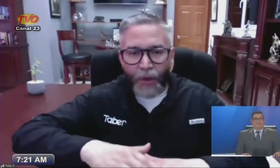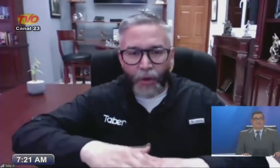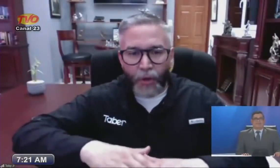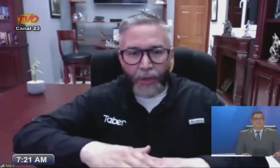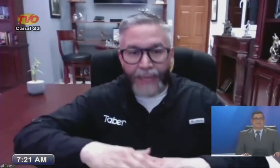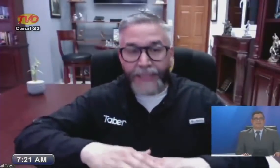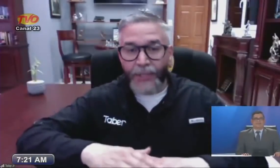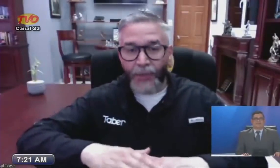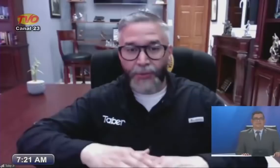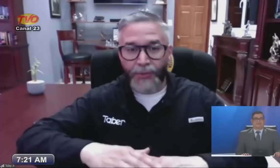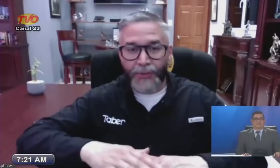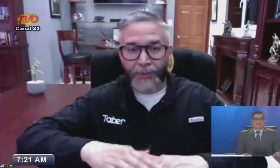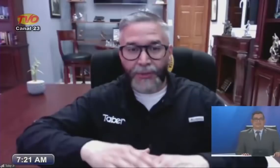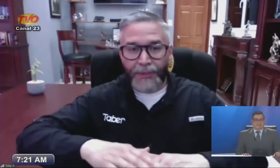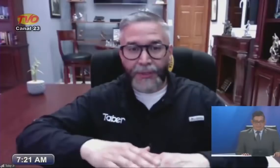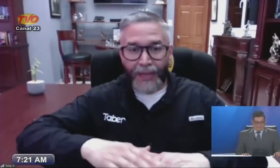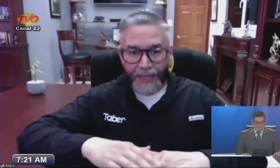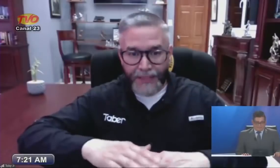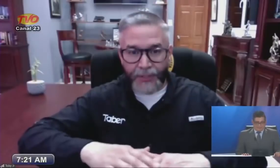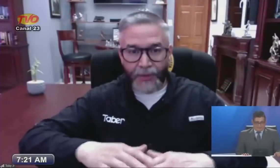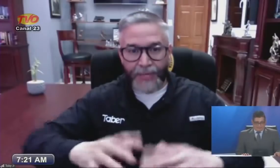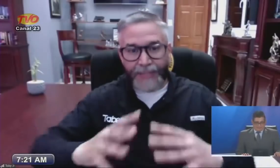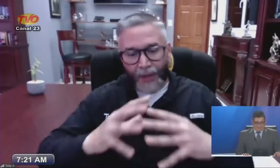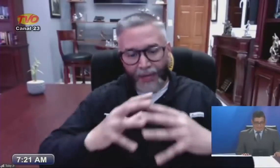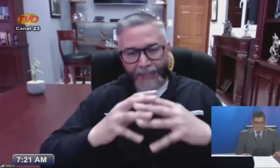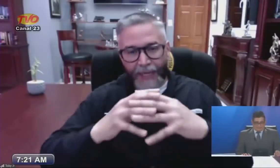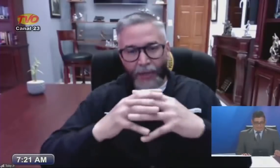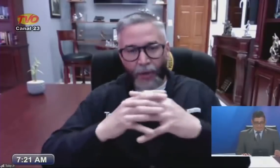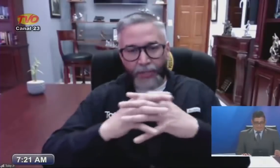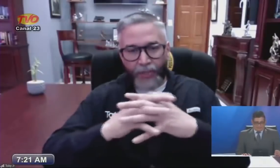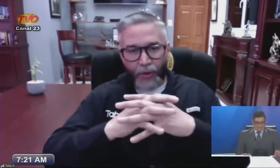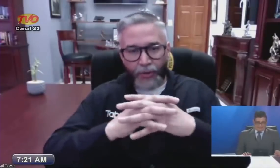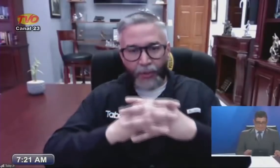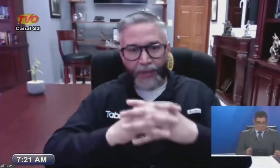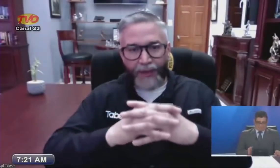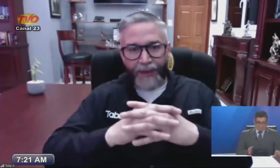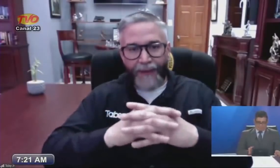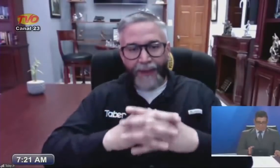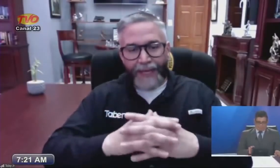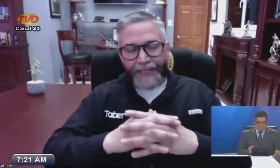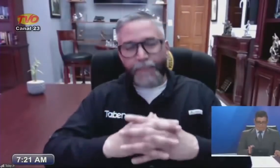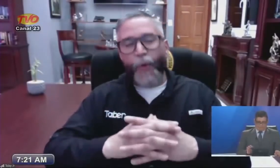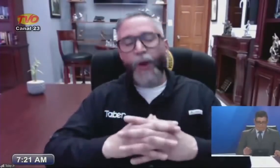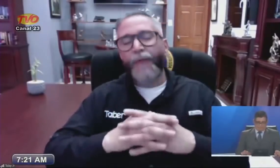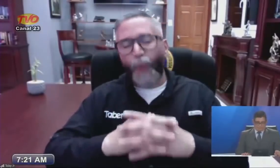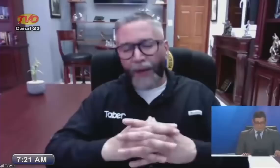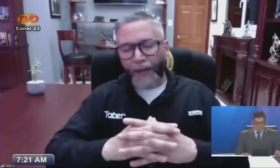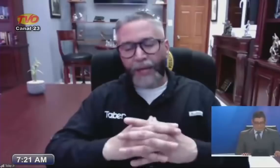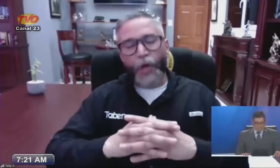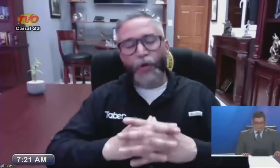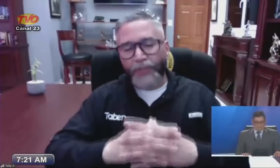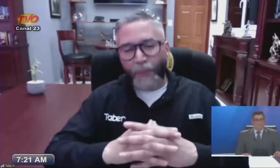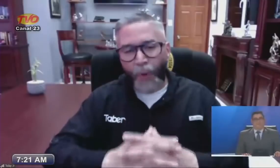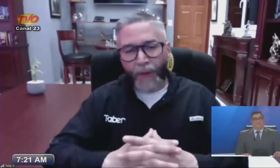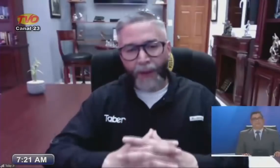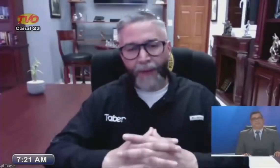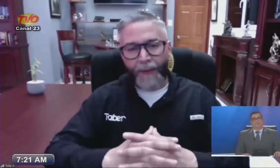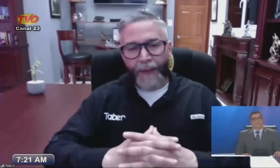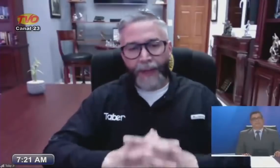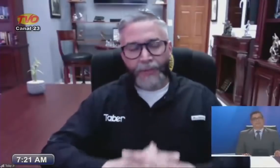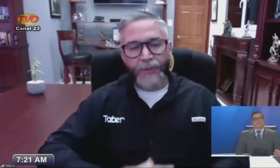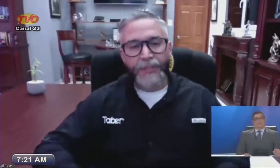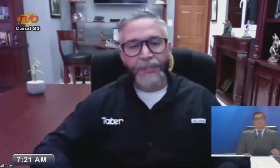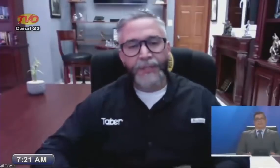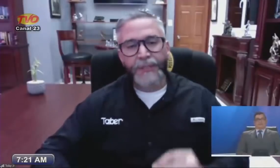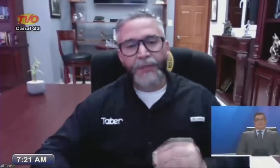catalizador ese es dios ese dios es lo que hace que todo se consolide y se ponga fuerte y no se mueva